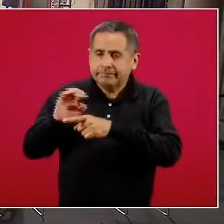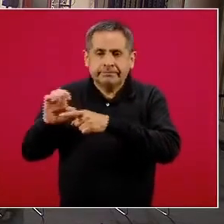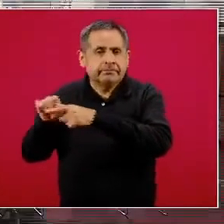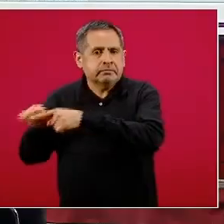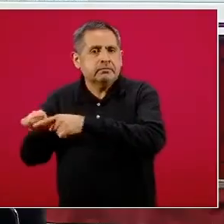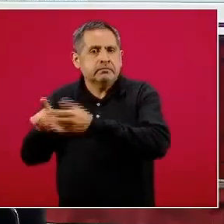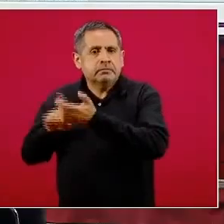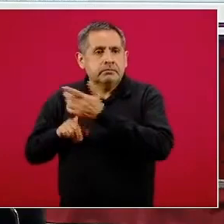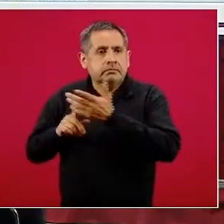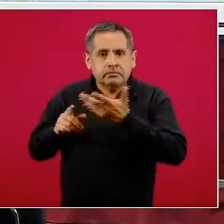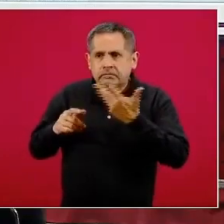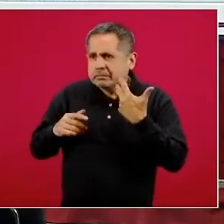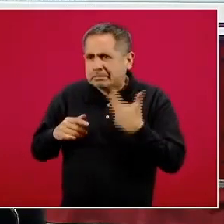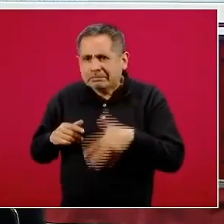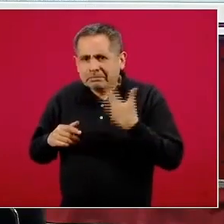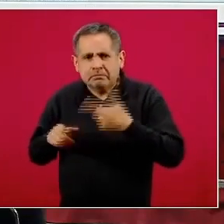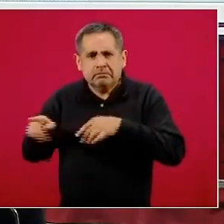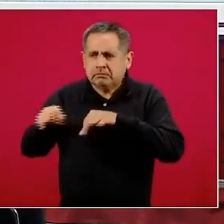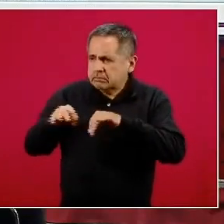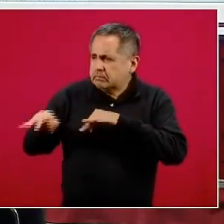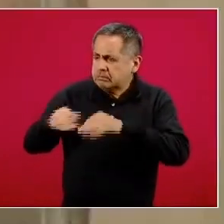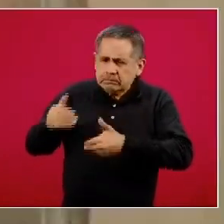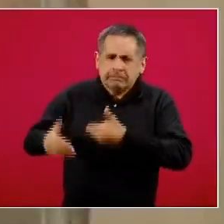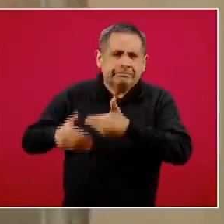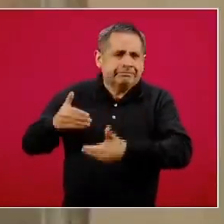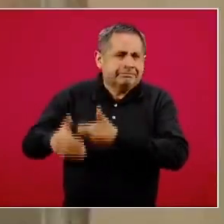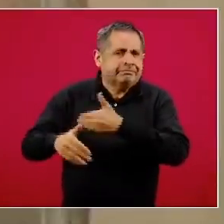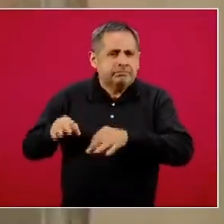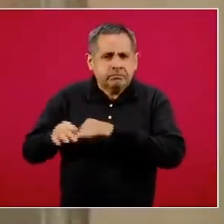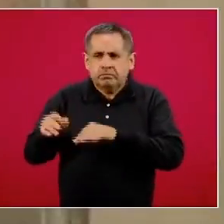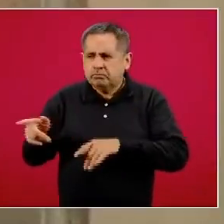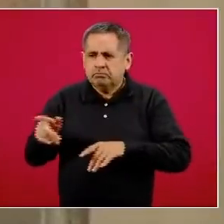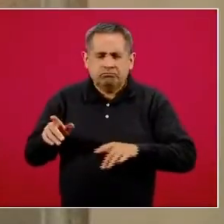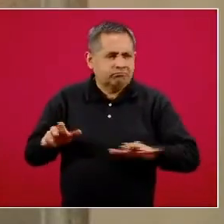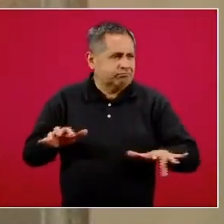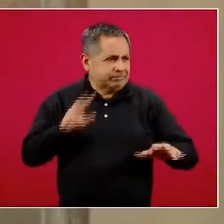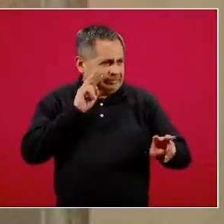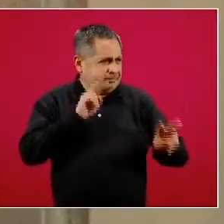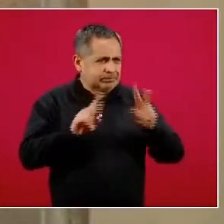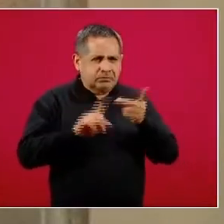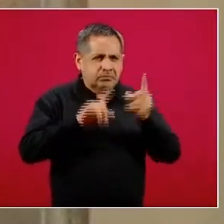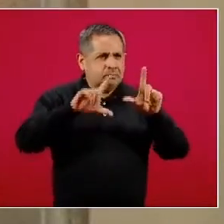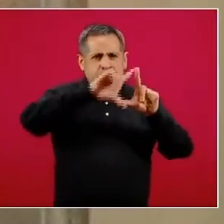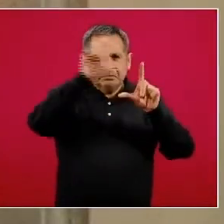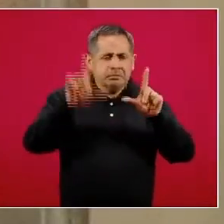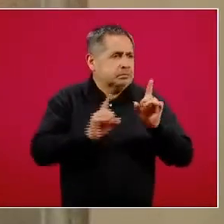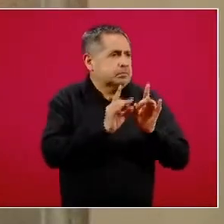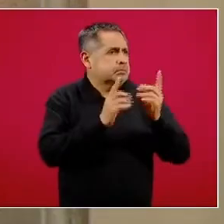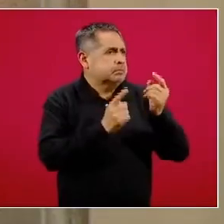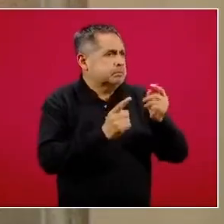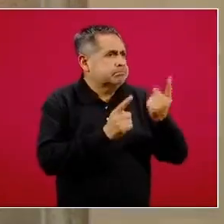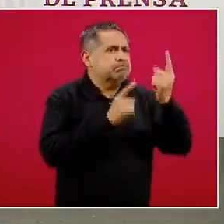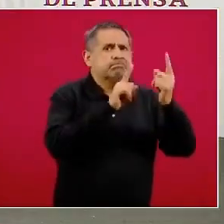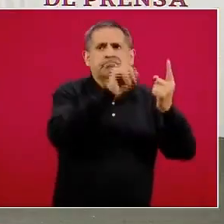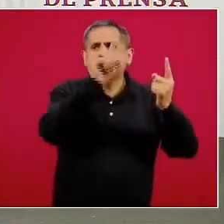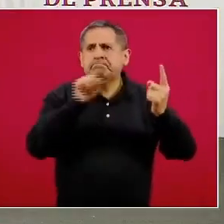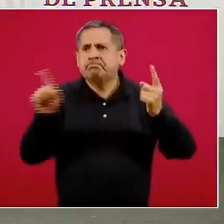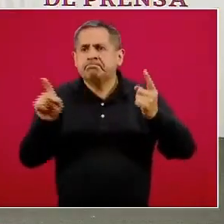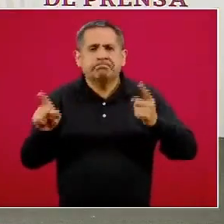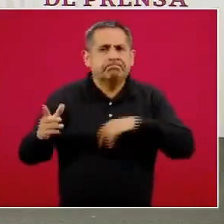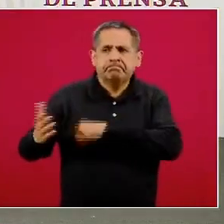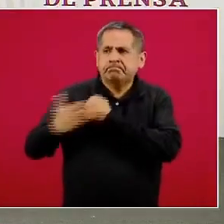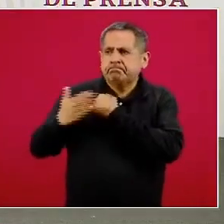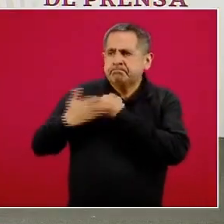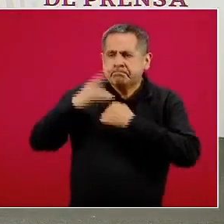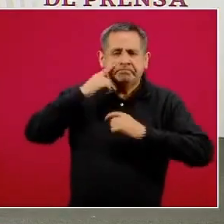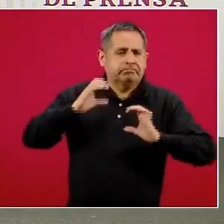agradezco todo el continuo trabajo que han tenido a bien realizar en el monitoreo continuo de todos los eventos que puedan poner en riesgo la salud de la